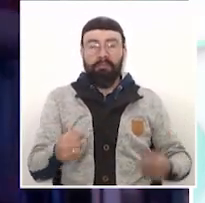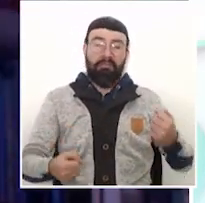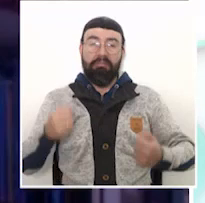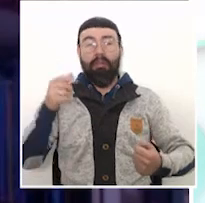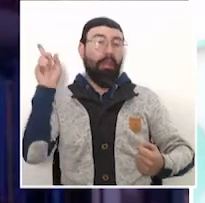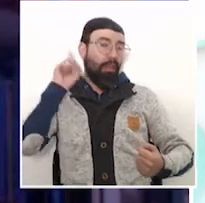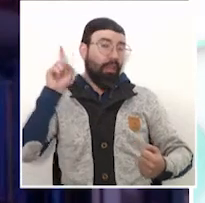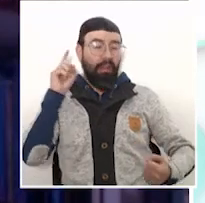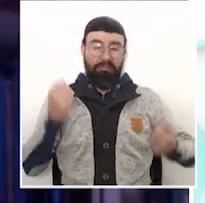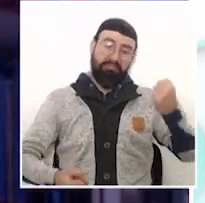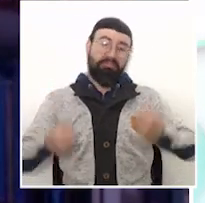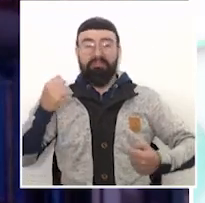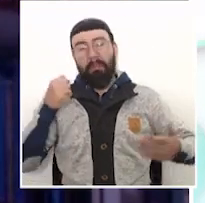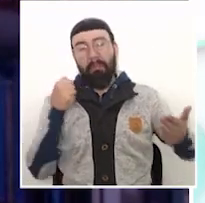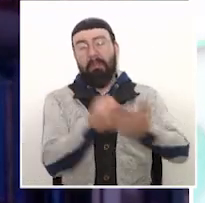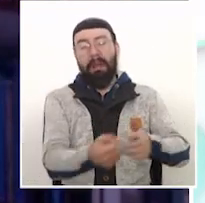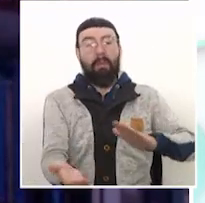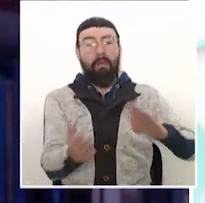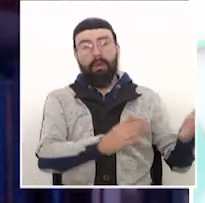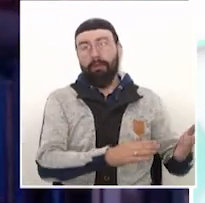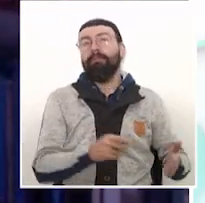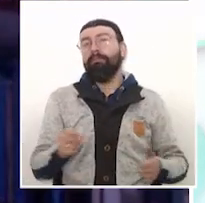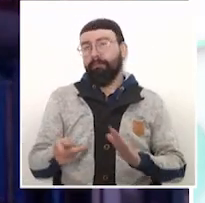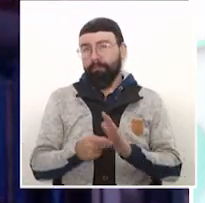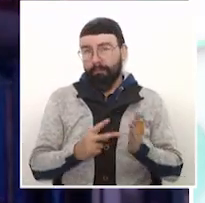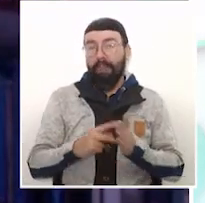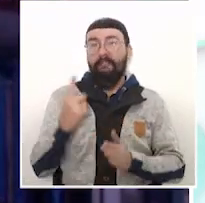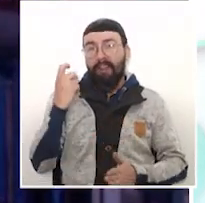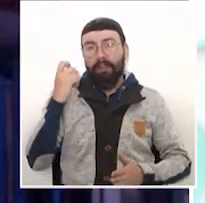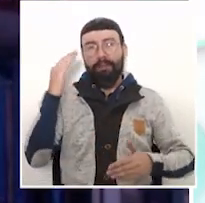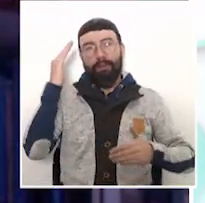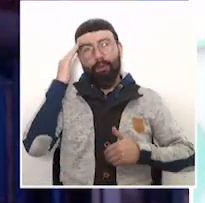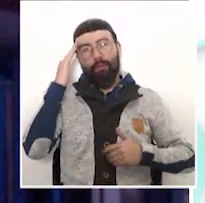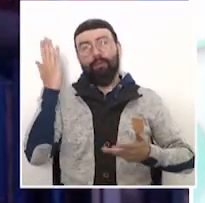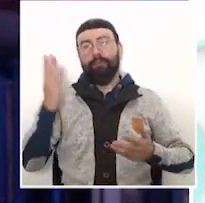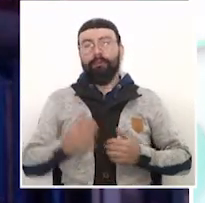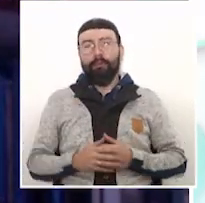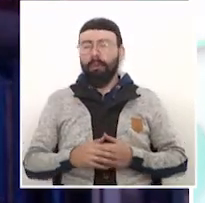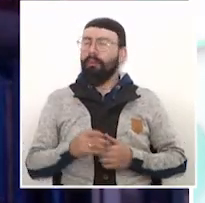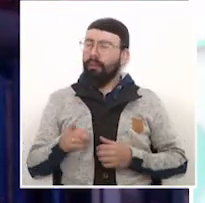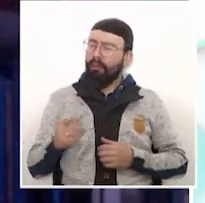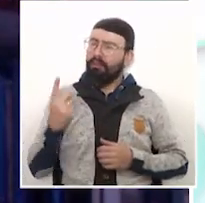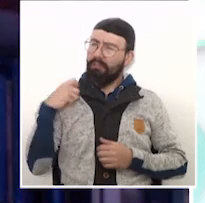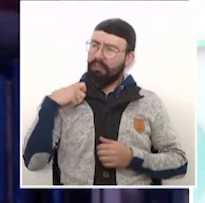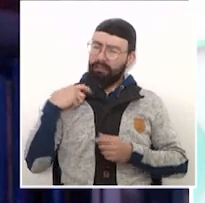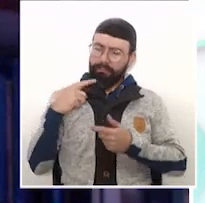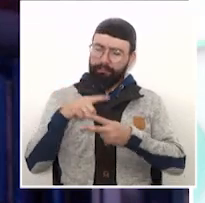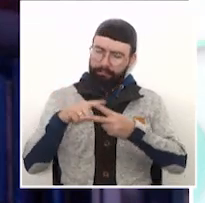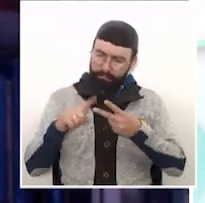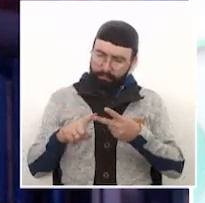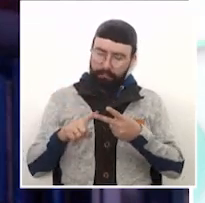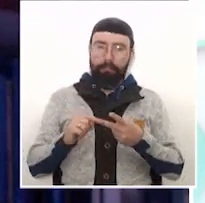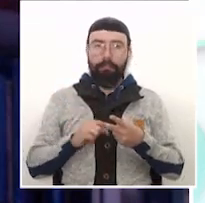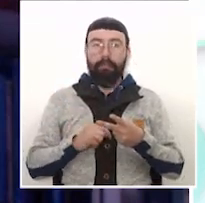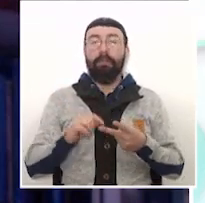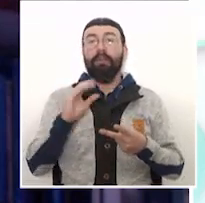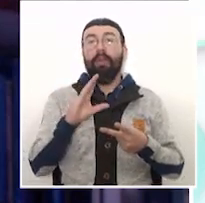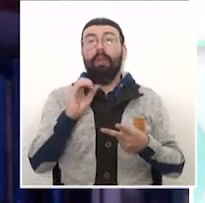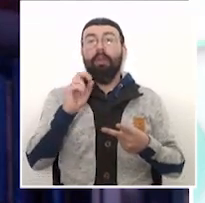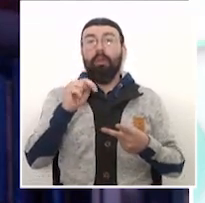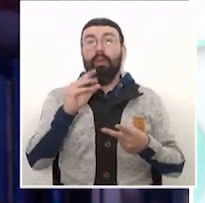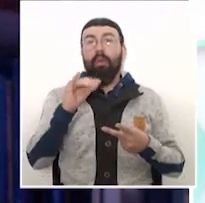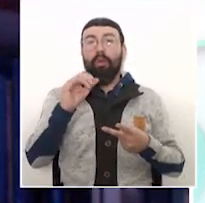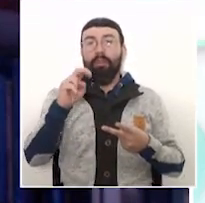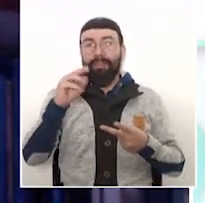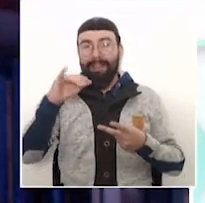son actos de inconsciencia. La palabra conciencia tiene dos acepciones o dos comprensiones. Con C, que es la conciencia moral, que te dice en